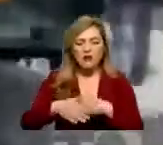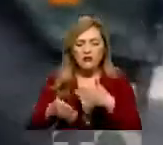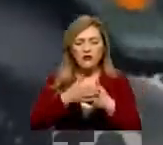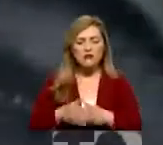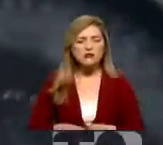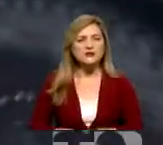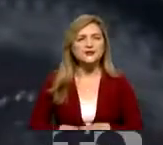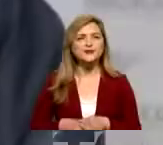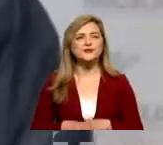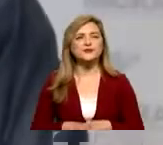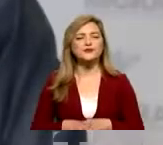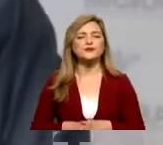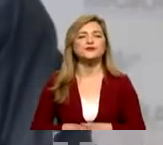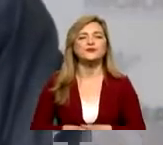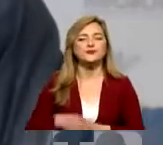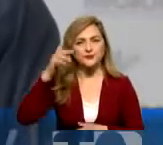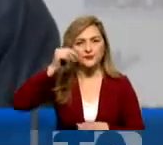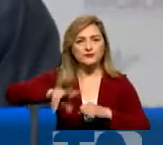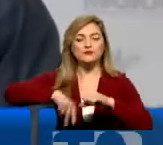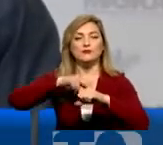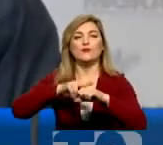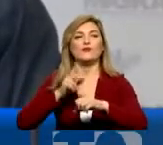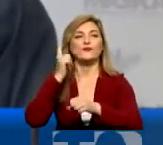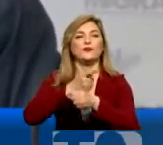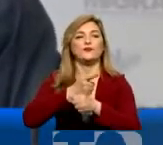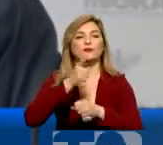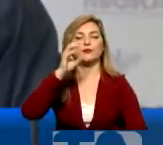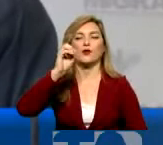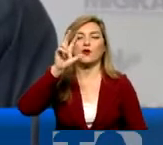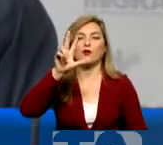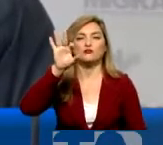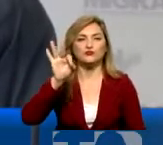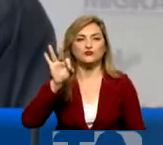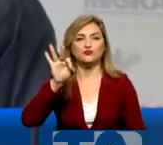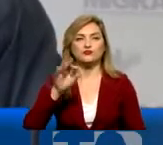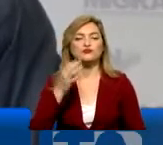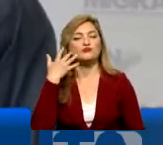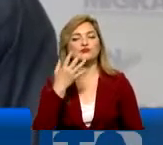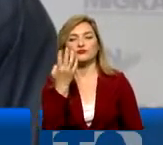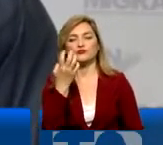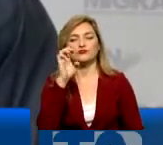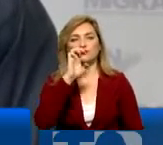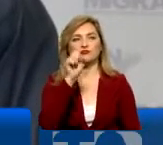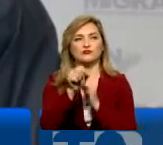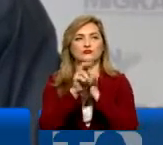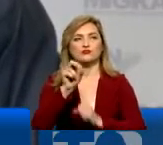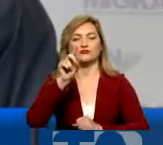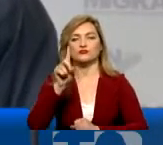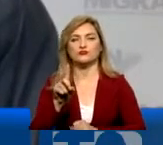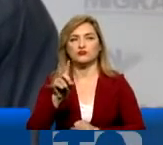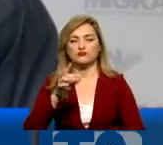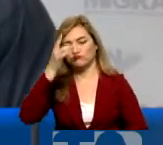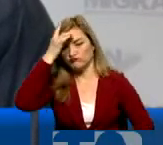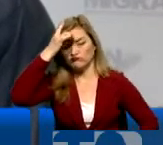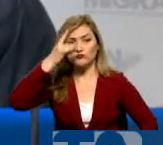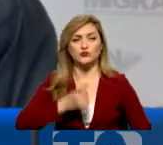los pasos fronterizos el gobierno nacional mediante el decreto 039 del 14 de enero de 2021 tomó la determinación